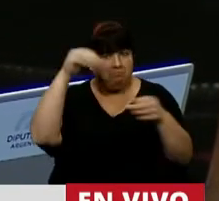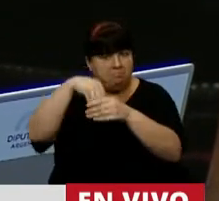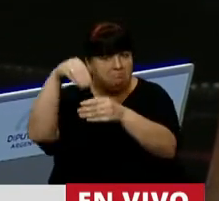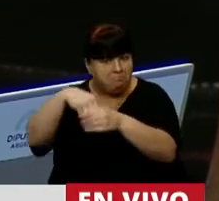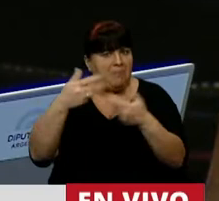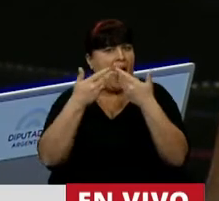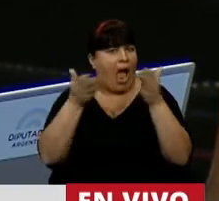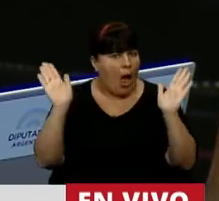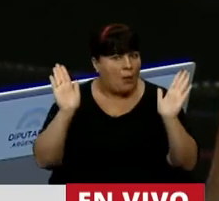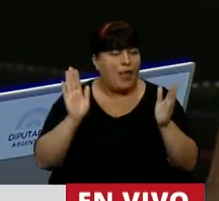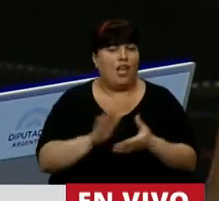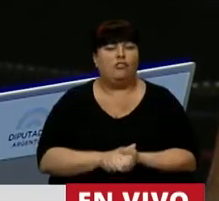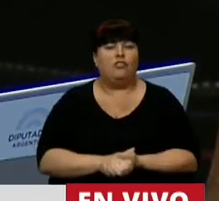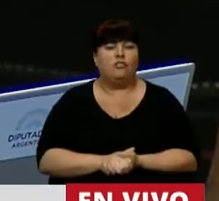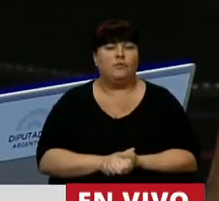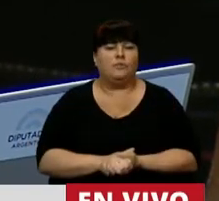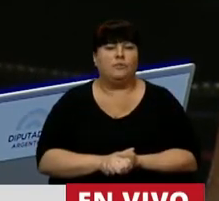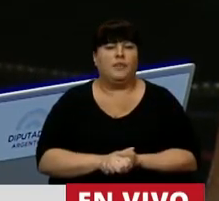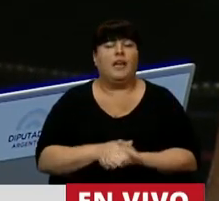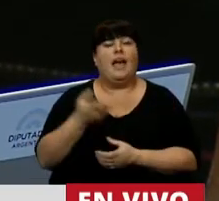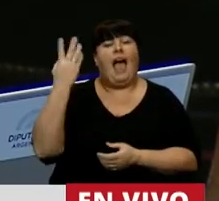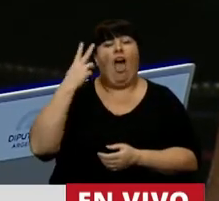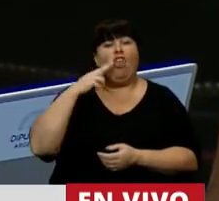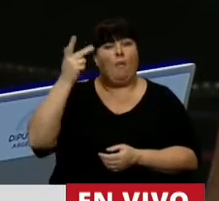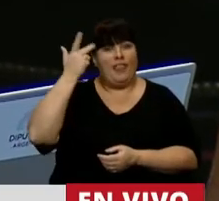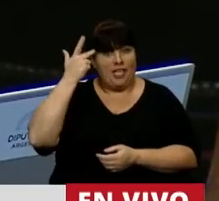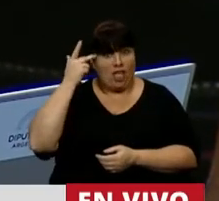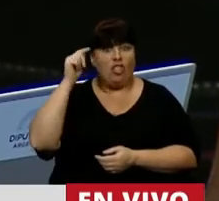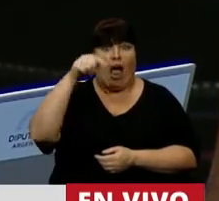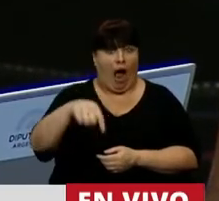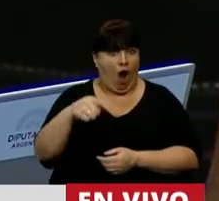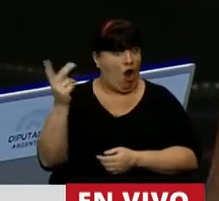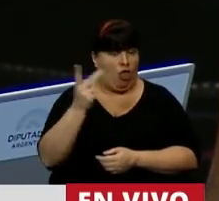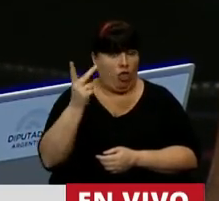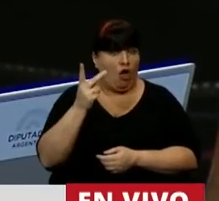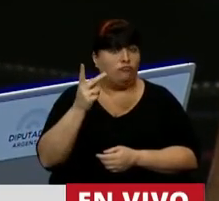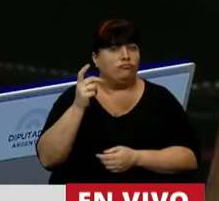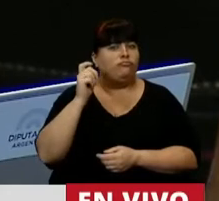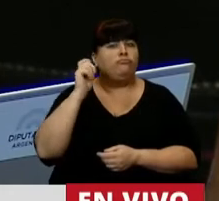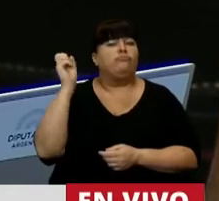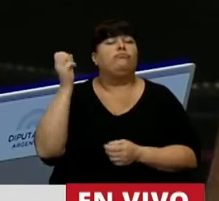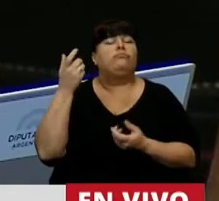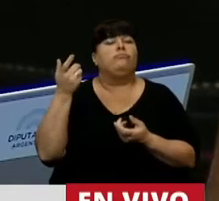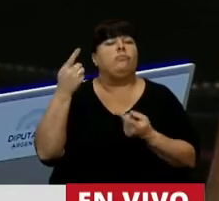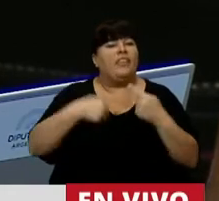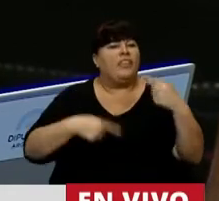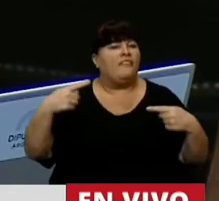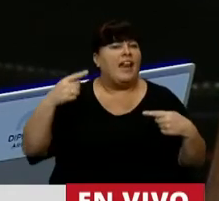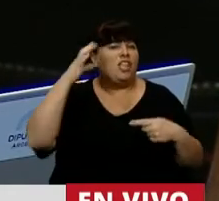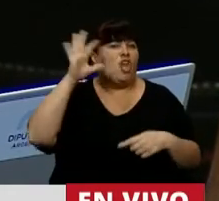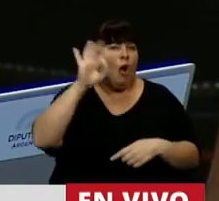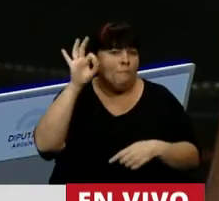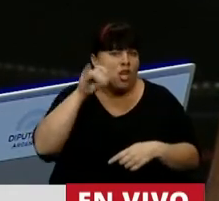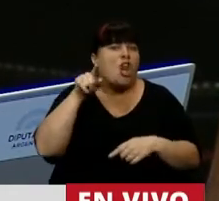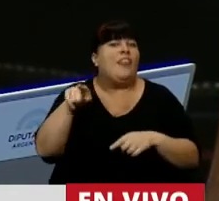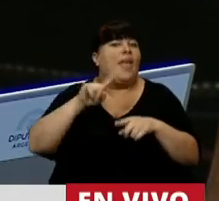participativos, abiertos? Tanto en el 2018 como ahora pudimos contar con diferentes voces